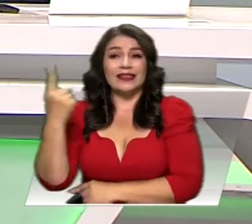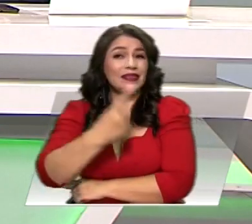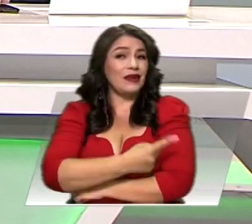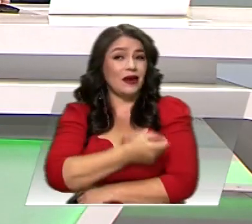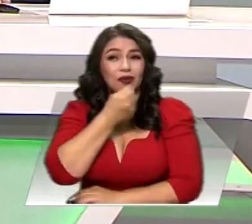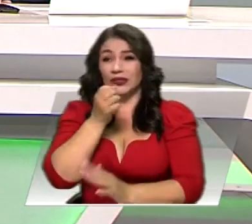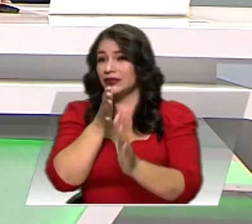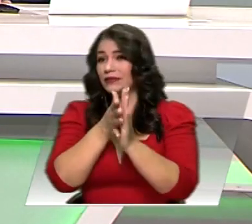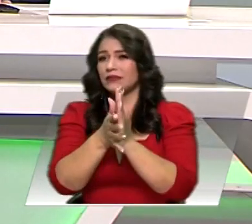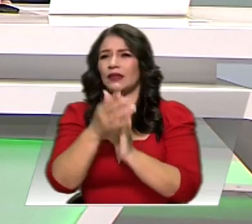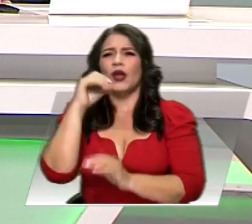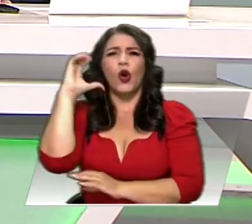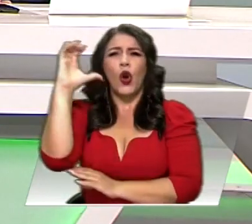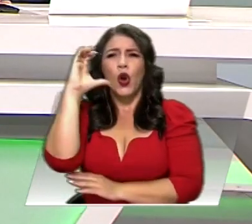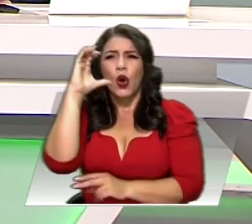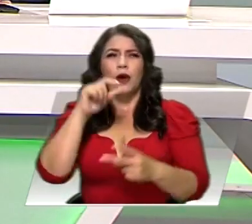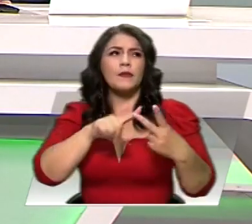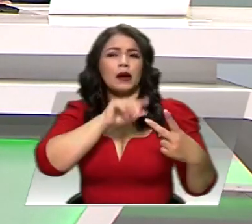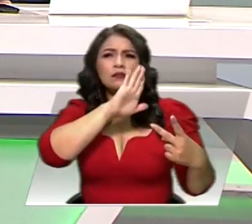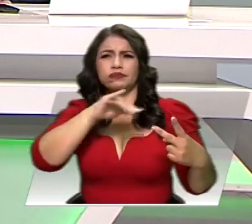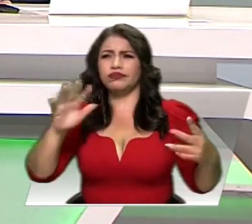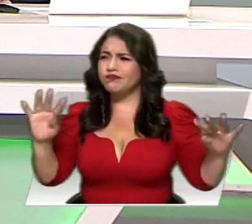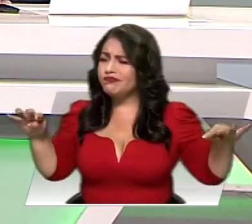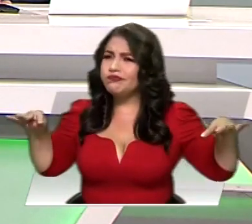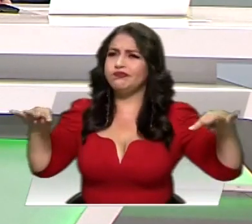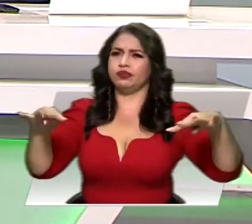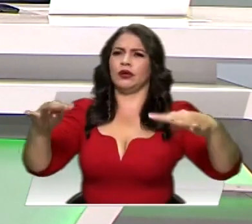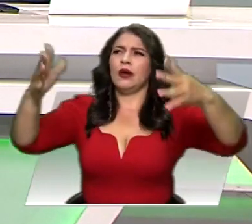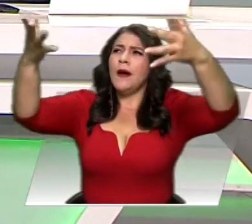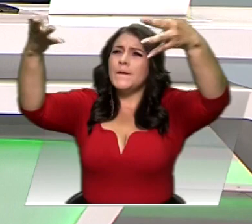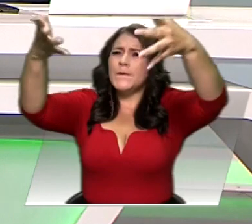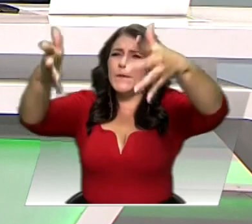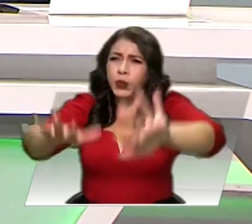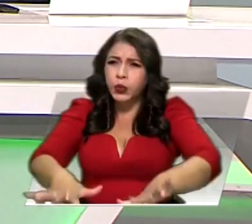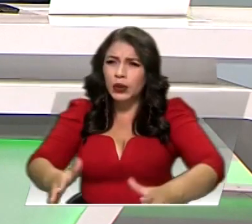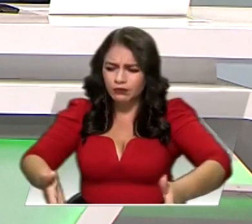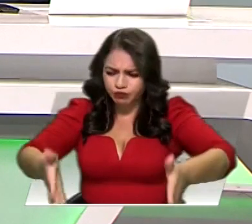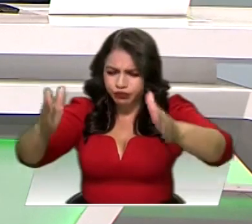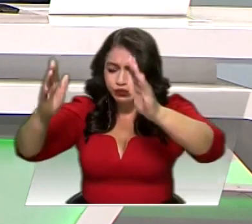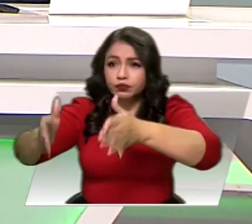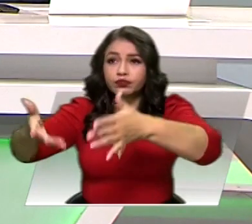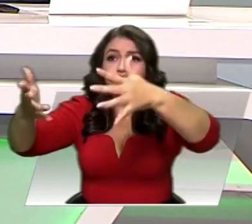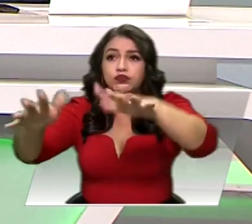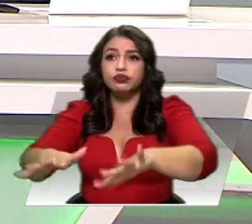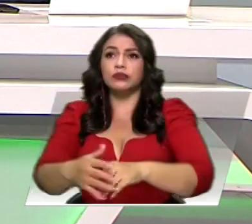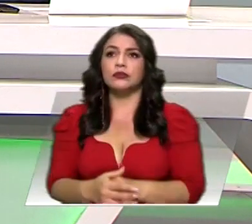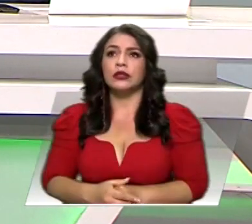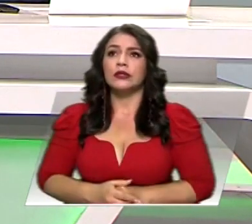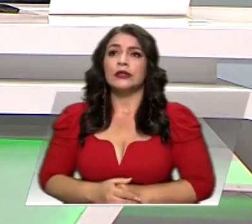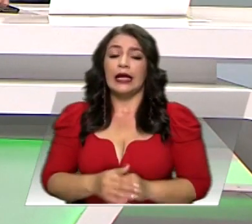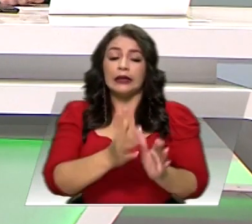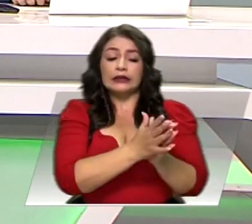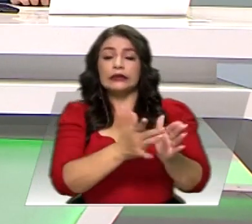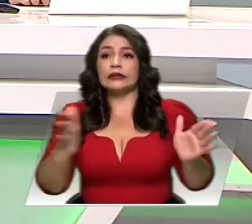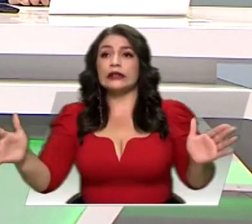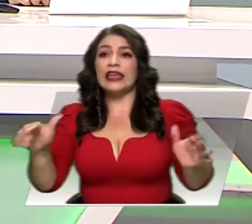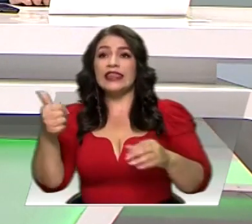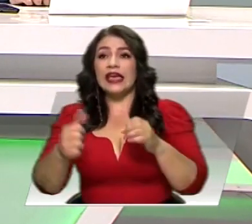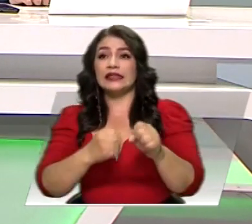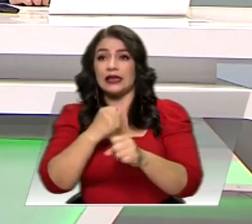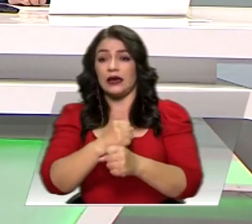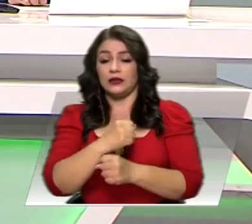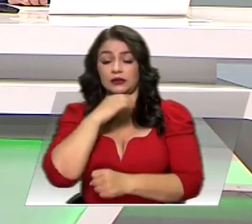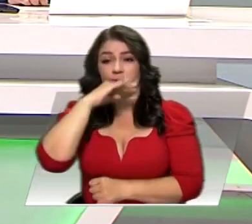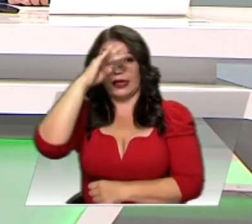Todos los antioqueños, los colombianos están presentes para ver cómo cae el décimo edificio en los últimos tiempos en la ciudad de